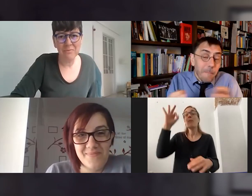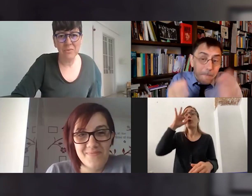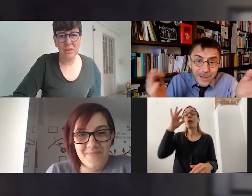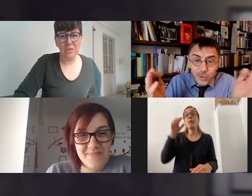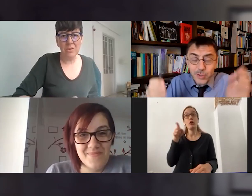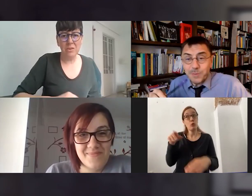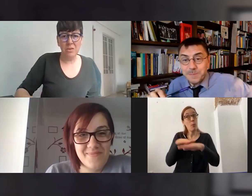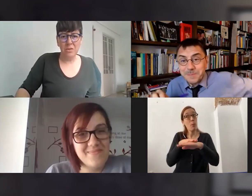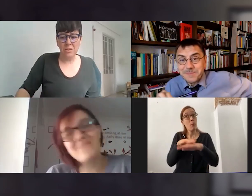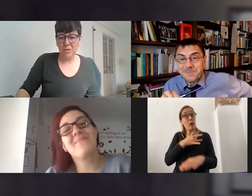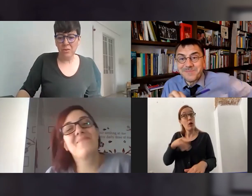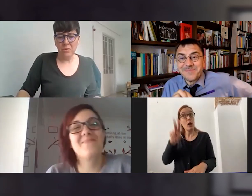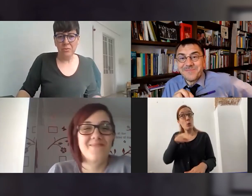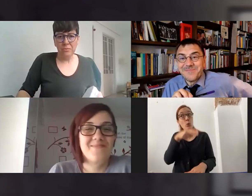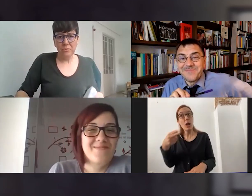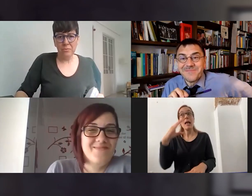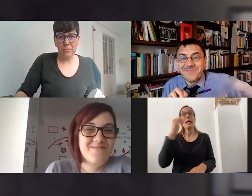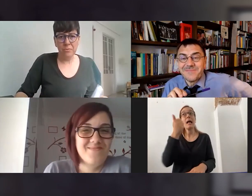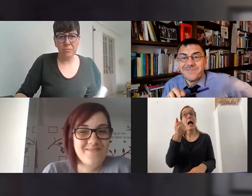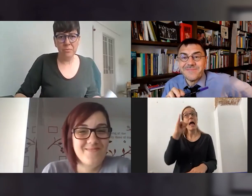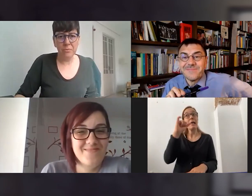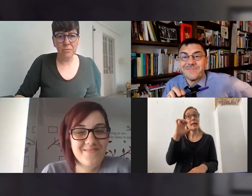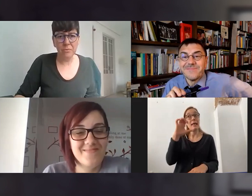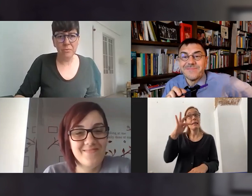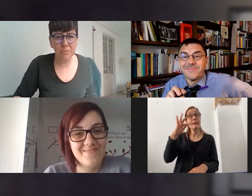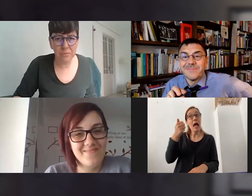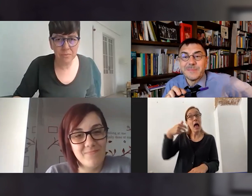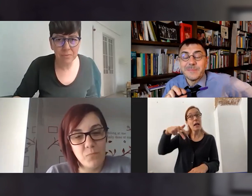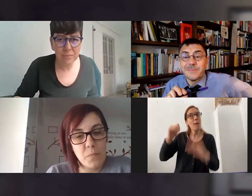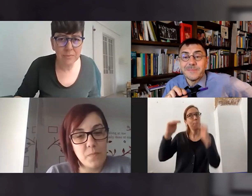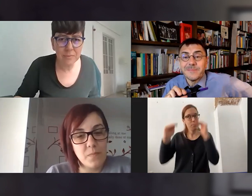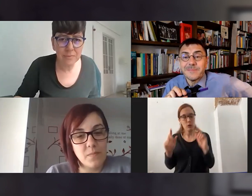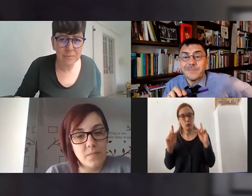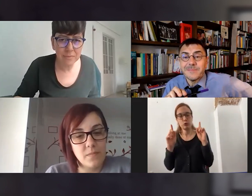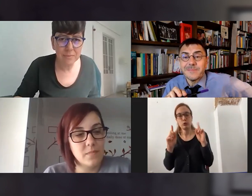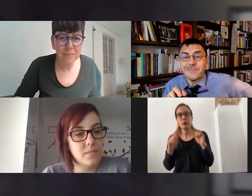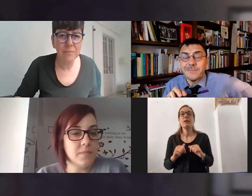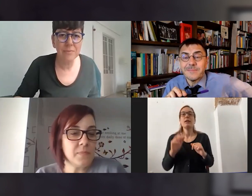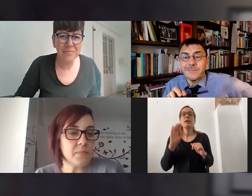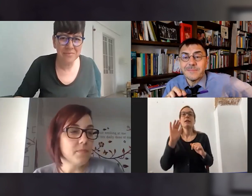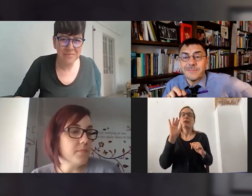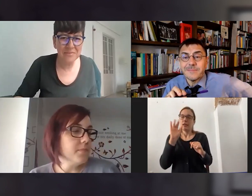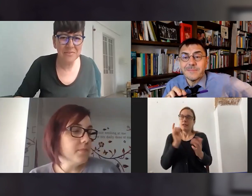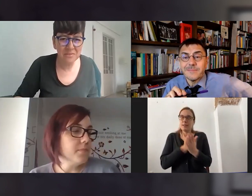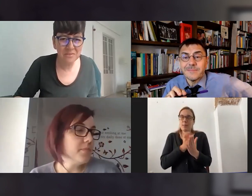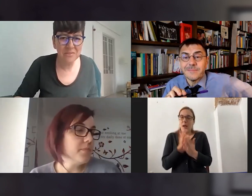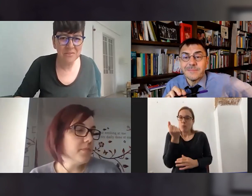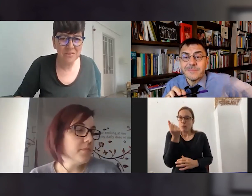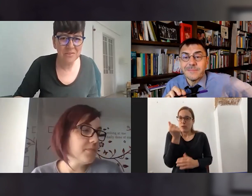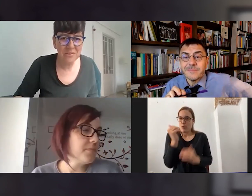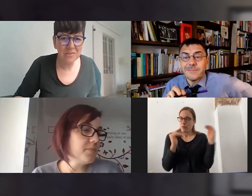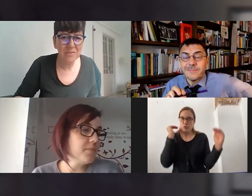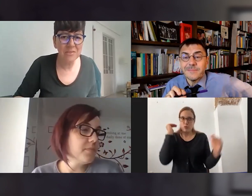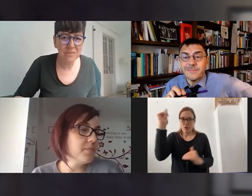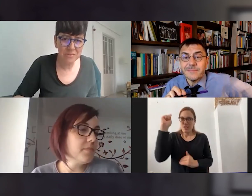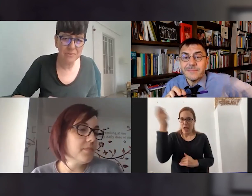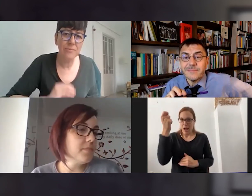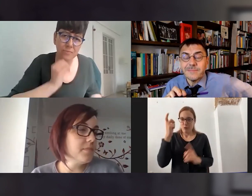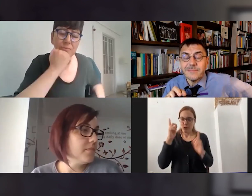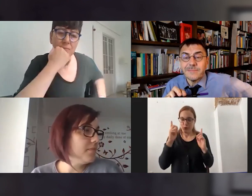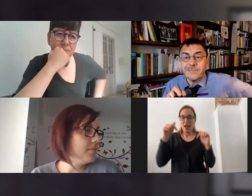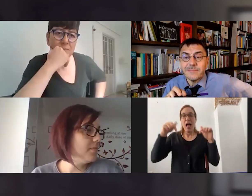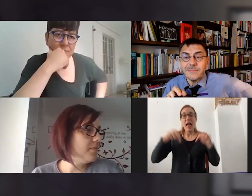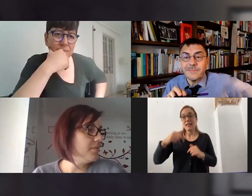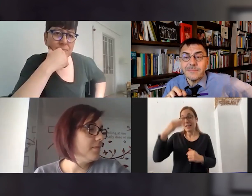Cayetana menos. Yo creo que se paga un precio muy alto, ¿no? Aquí, por ejemplo, en Alcorcón, los